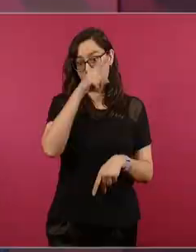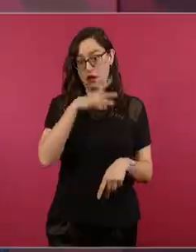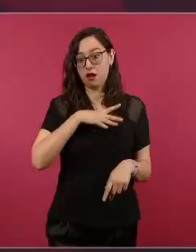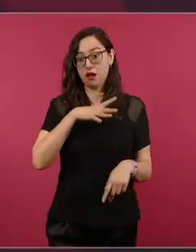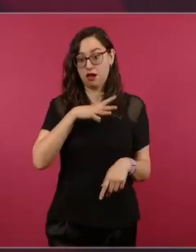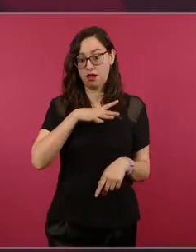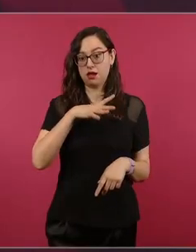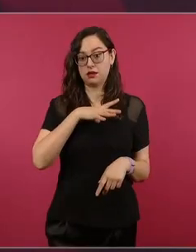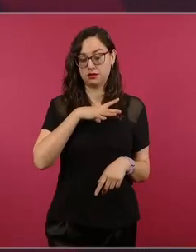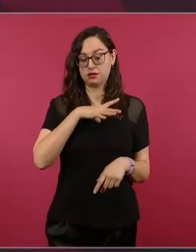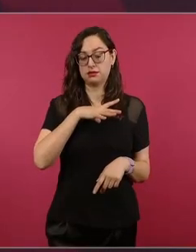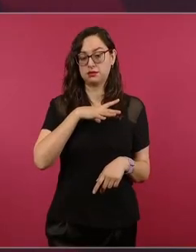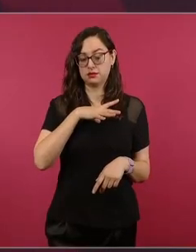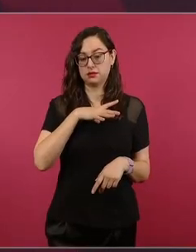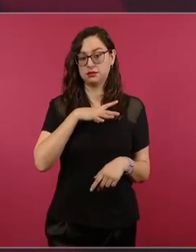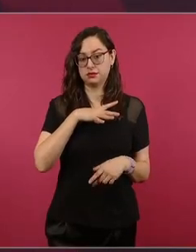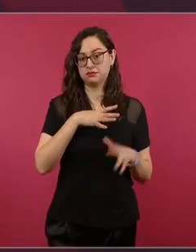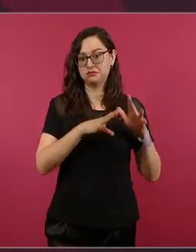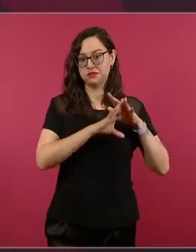paisanos,